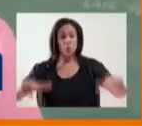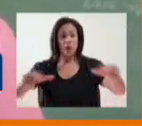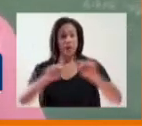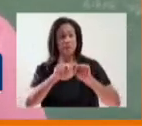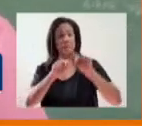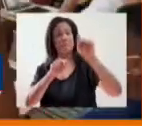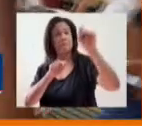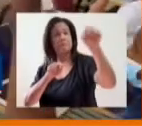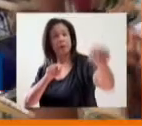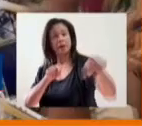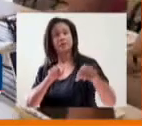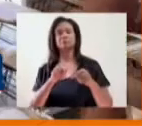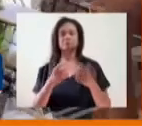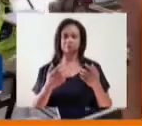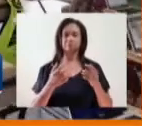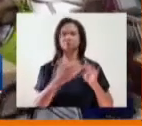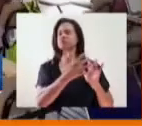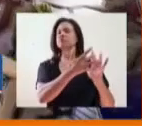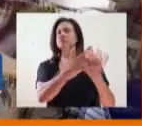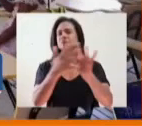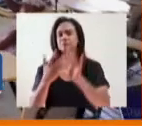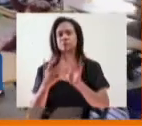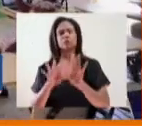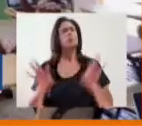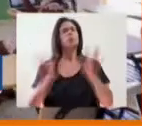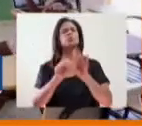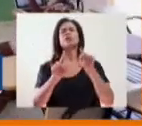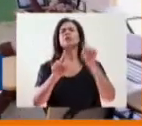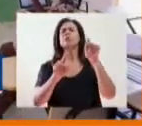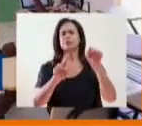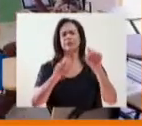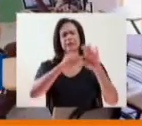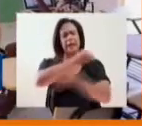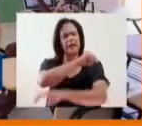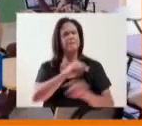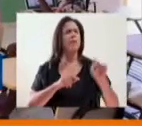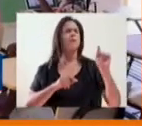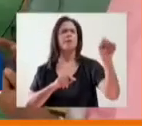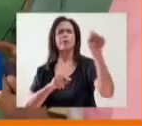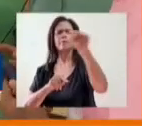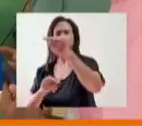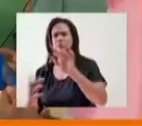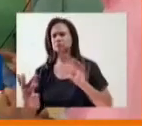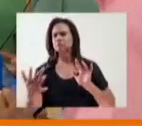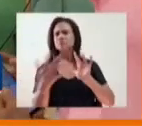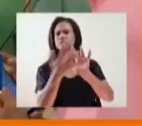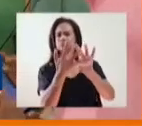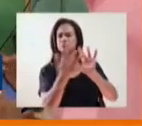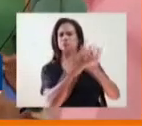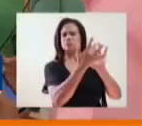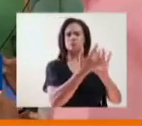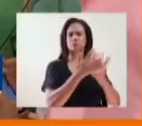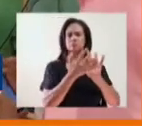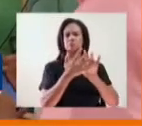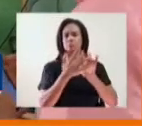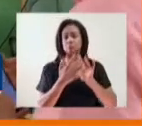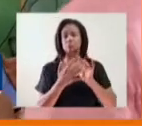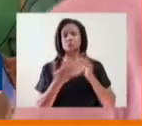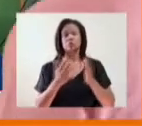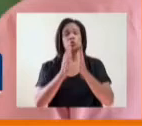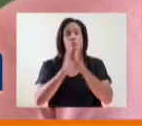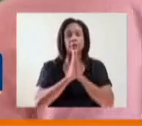proceso de inmunización porque son los que hoy están más vacunados en el que